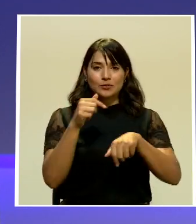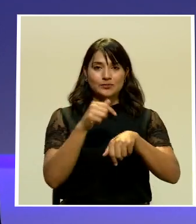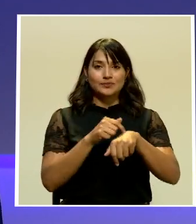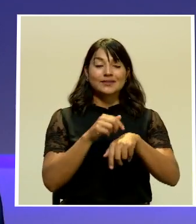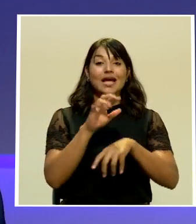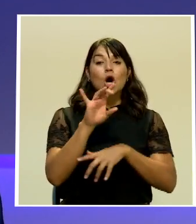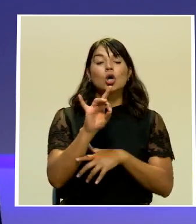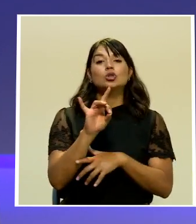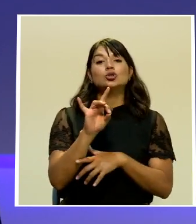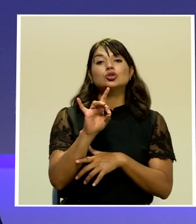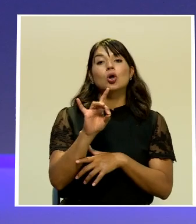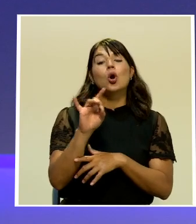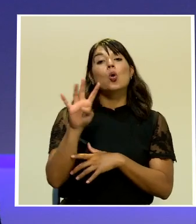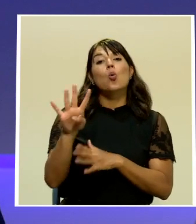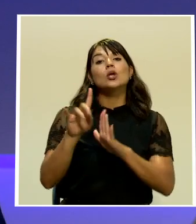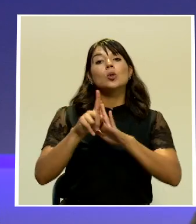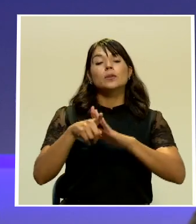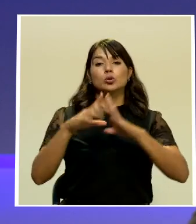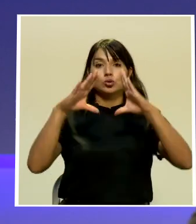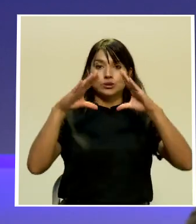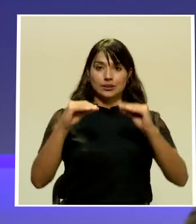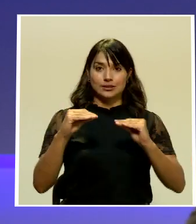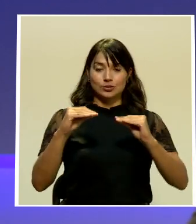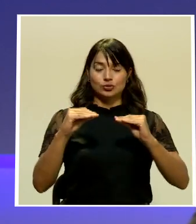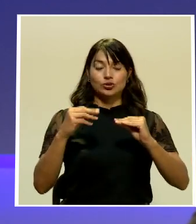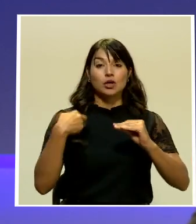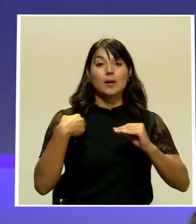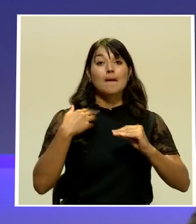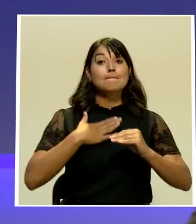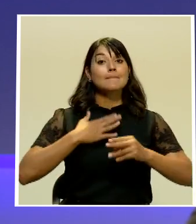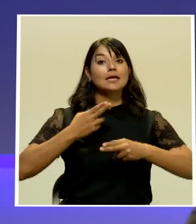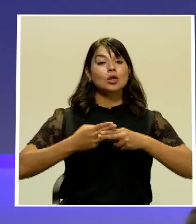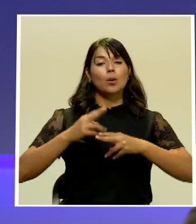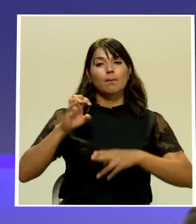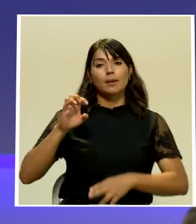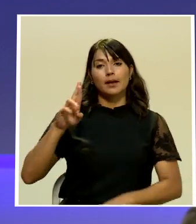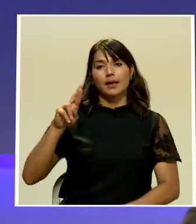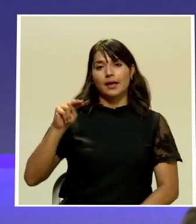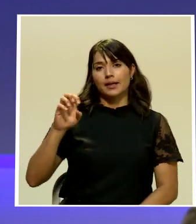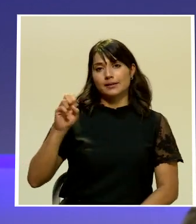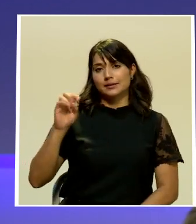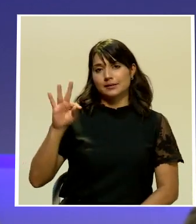a las 8:04 de la noche. Soy Ernesto Rivera.